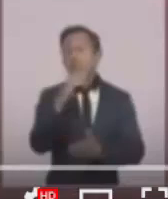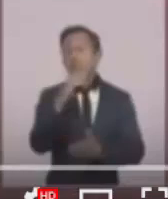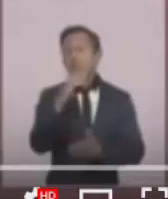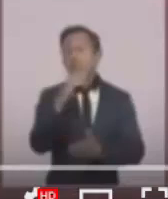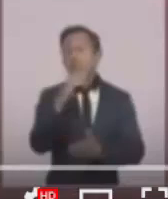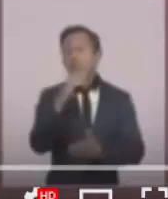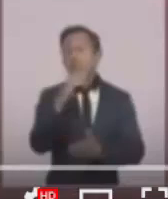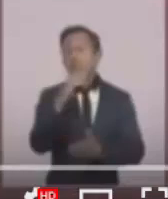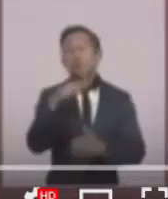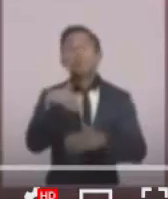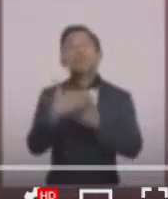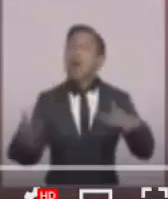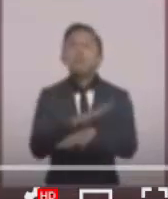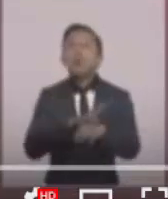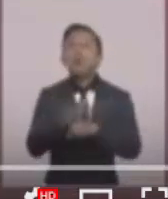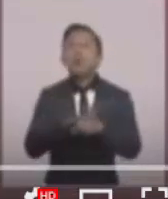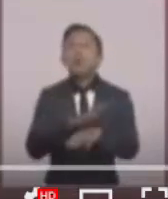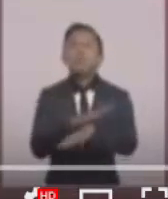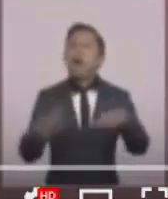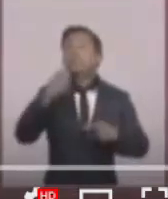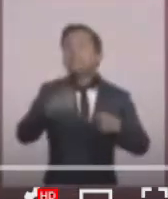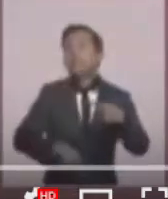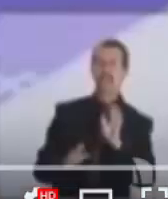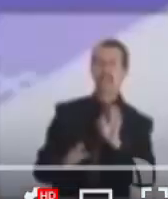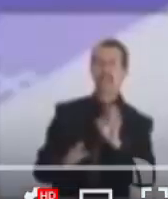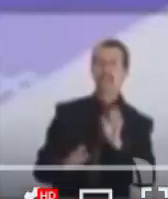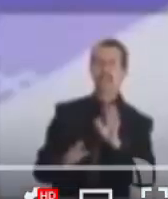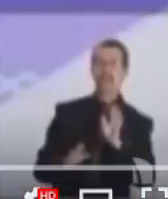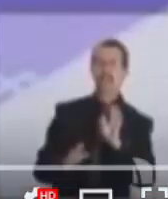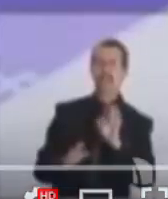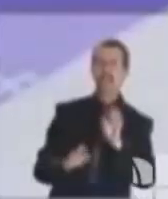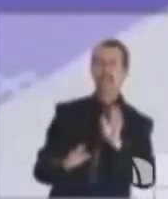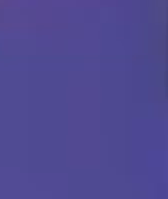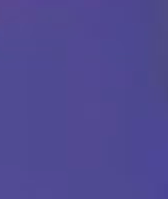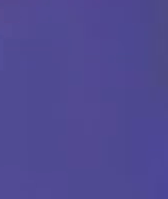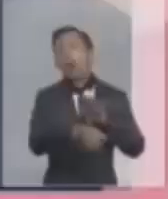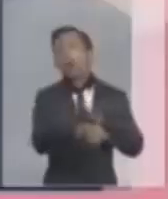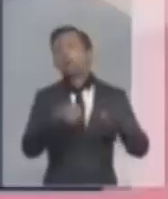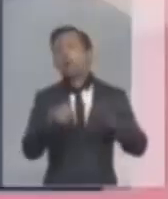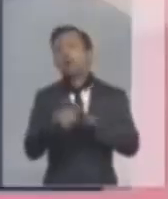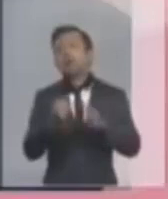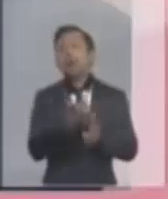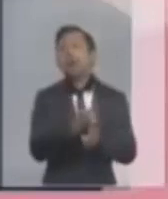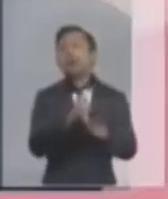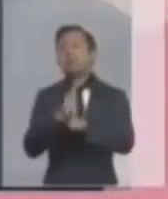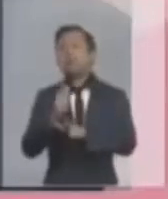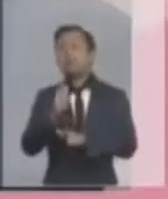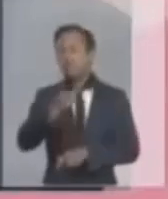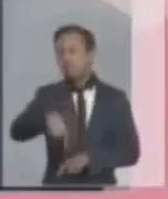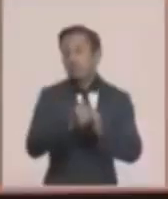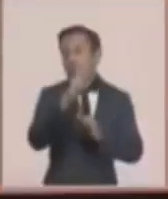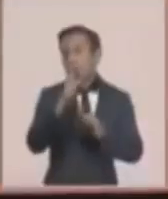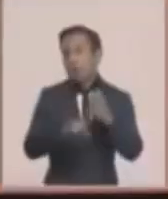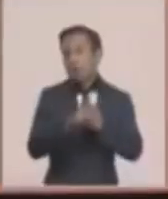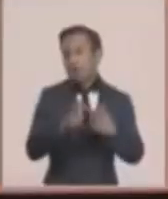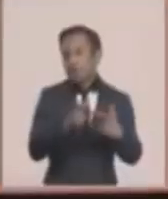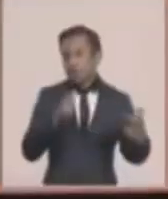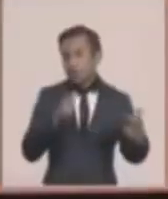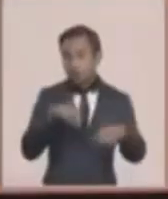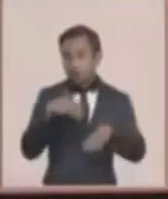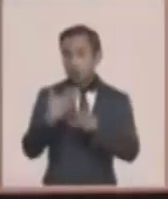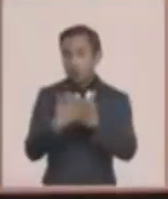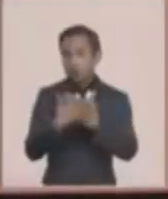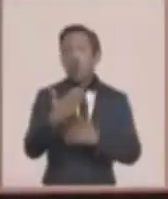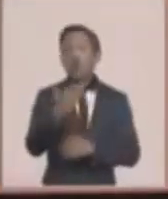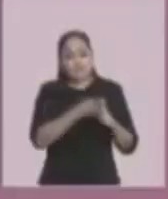Ay, la cara del tío. Este debate para poner páginas porno. Vean. Yo vine a hacer spam. Después del 1